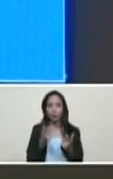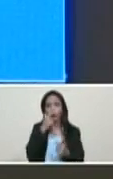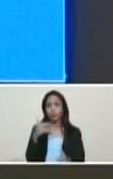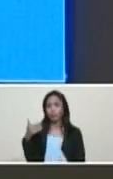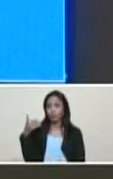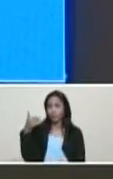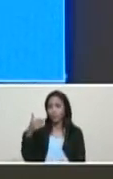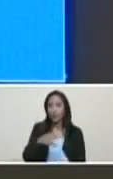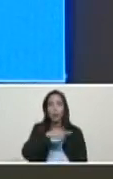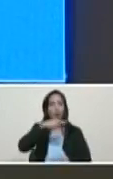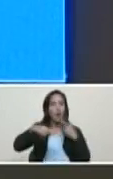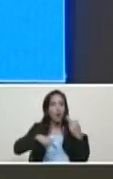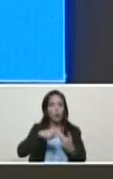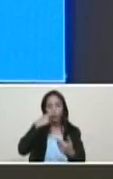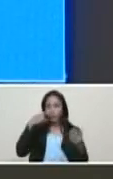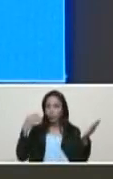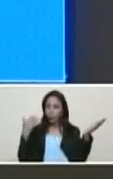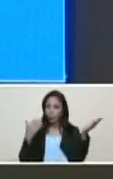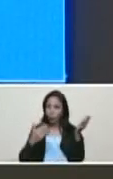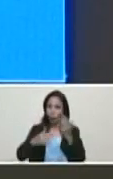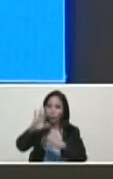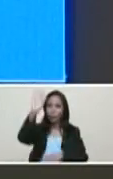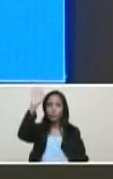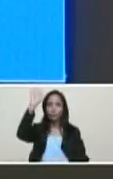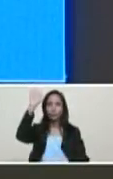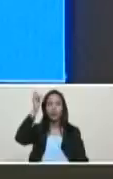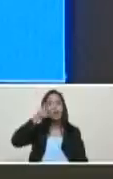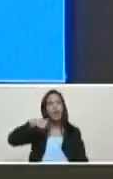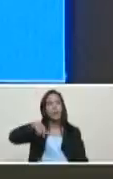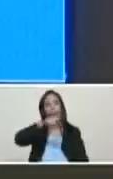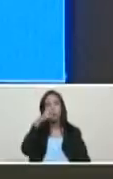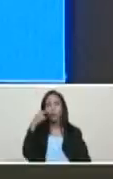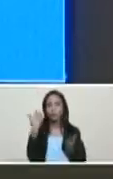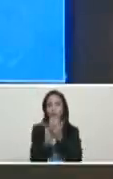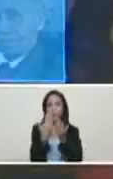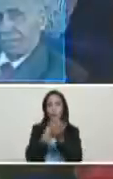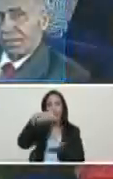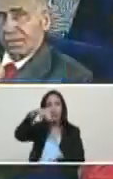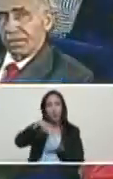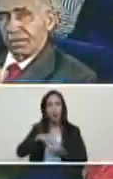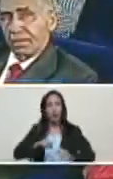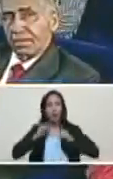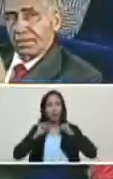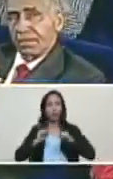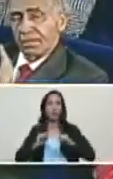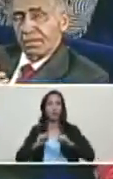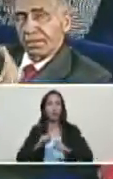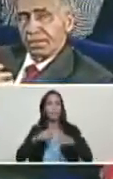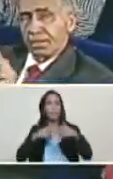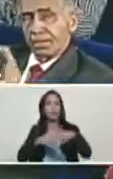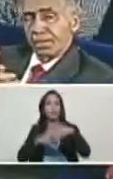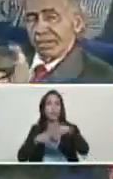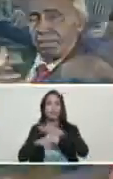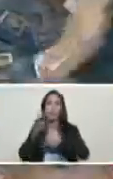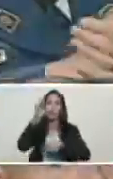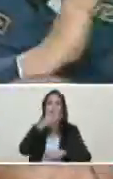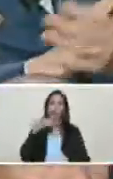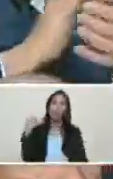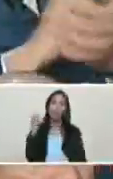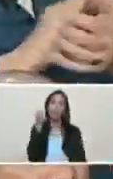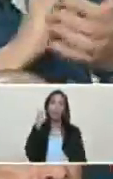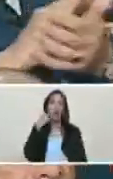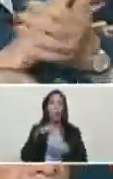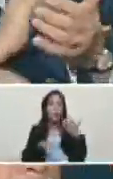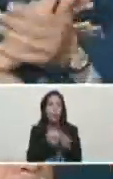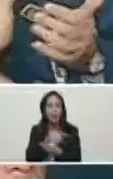la revolución bolivariana, el pueblo de Venezuela, aquí estamos de pie, marchando hacia el futuro, superando